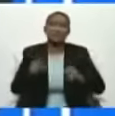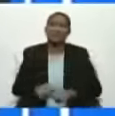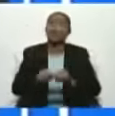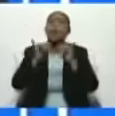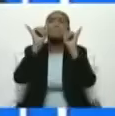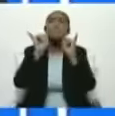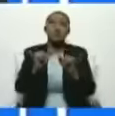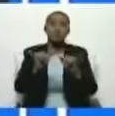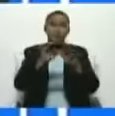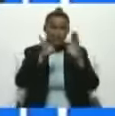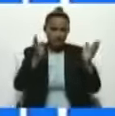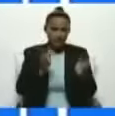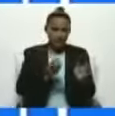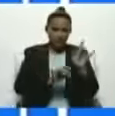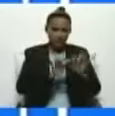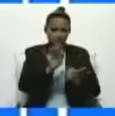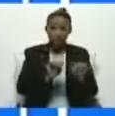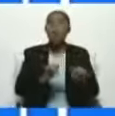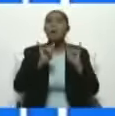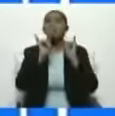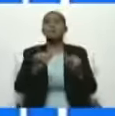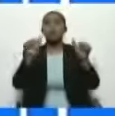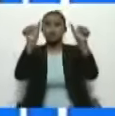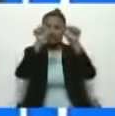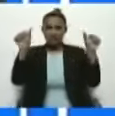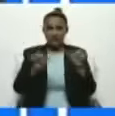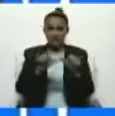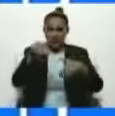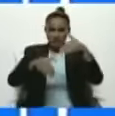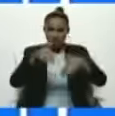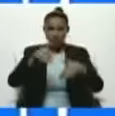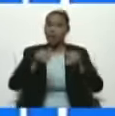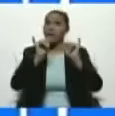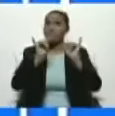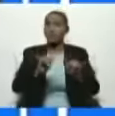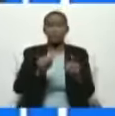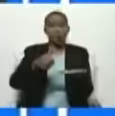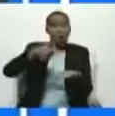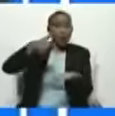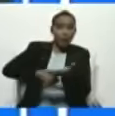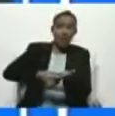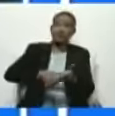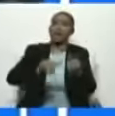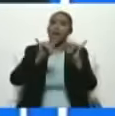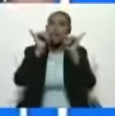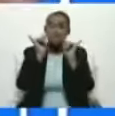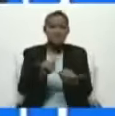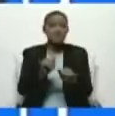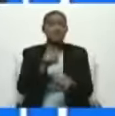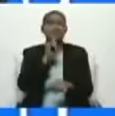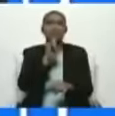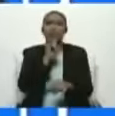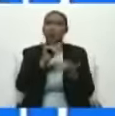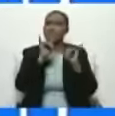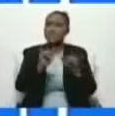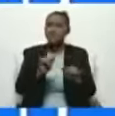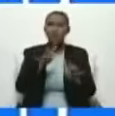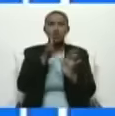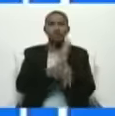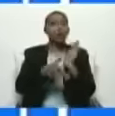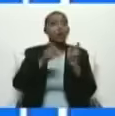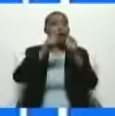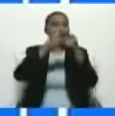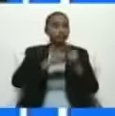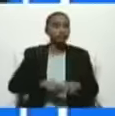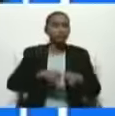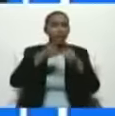votación, es el mismo sistema de votación, es el mismo sistema captahuella, es el mismo software de votación, son las mismas auditorías al sistema de votación